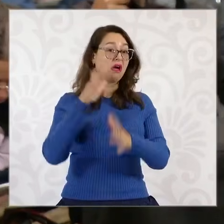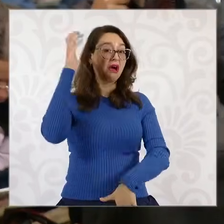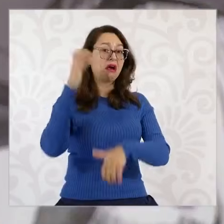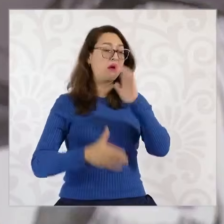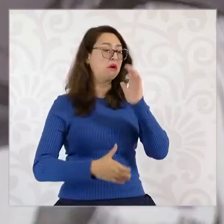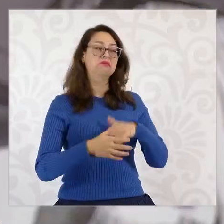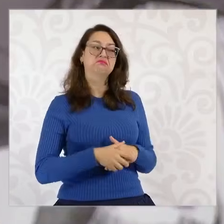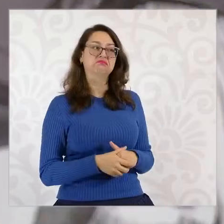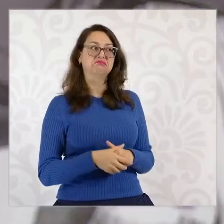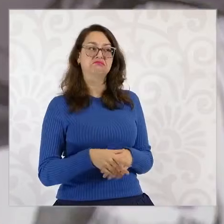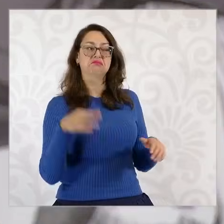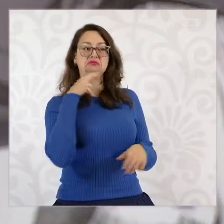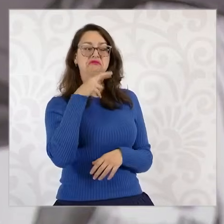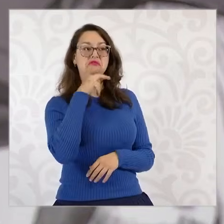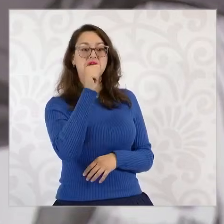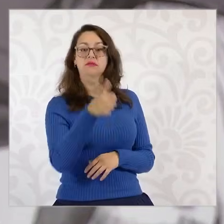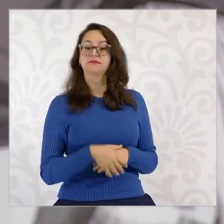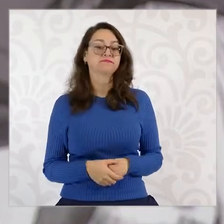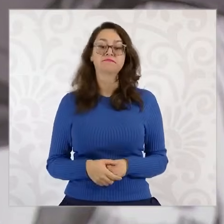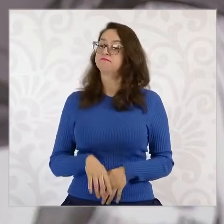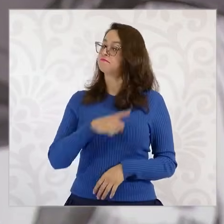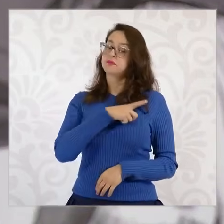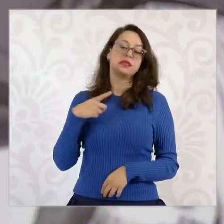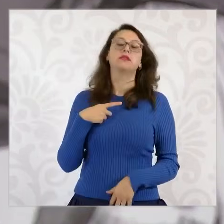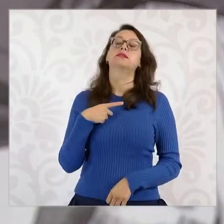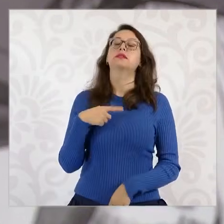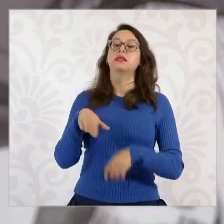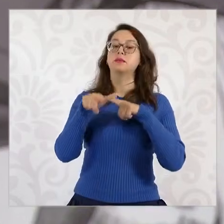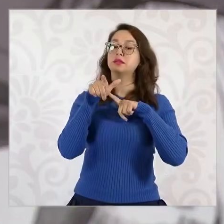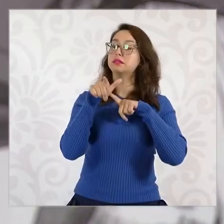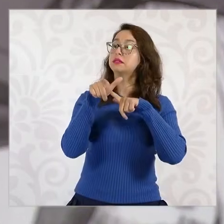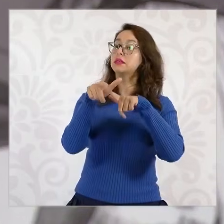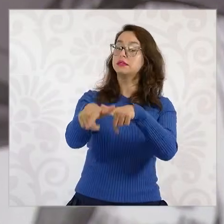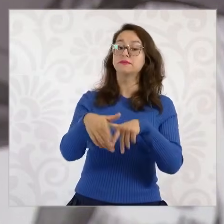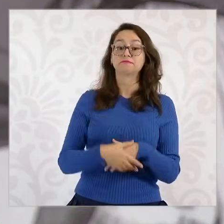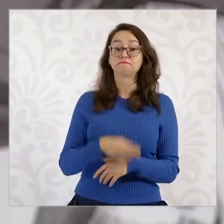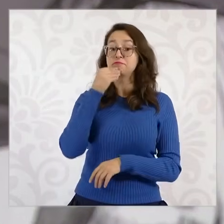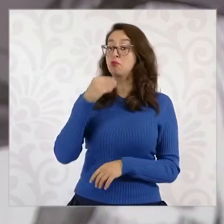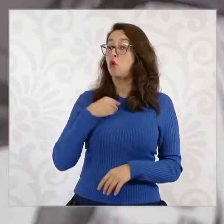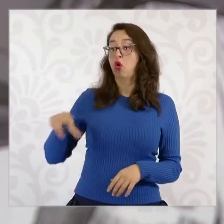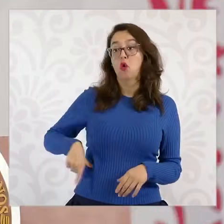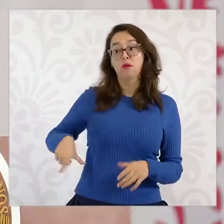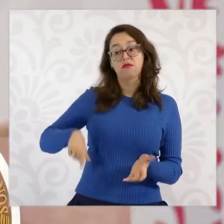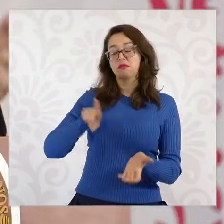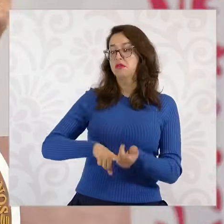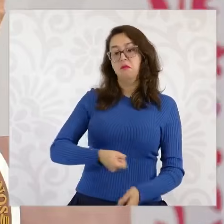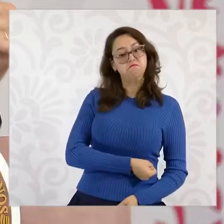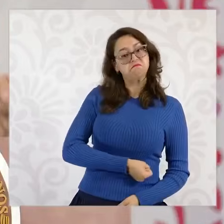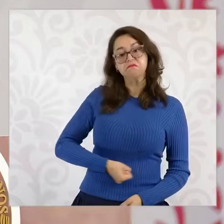que mantener, y eso significa pues más austeridad, porque tenemos que